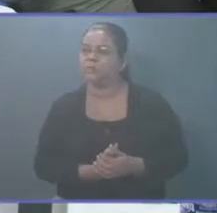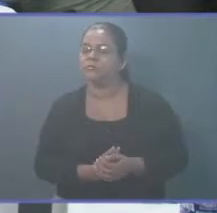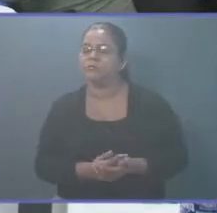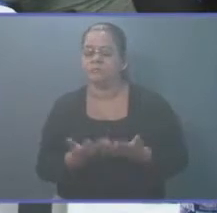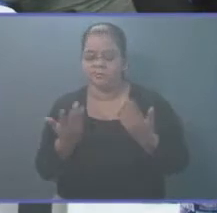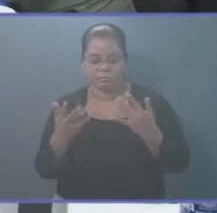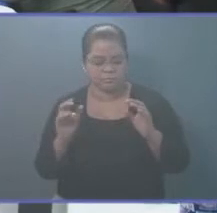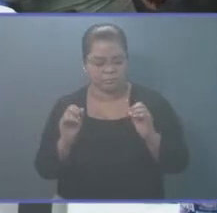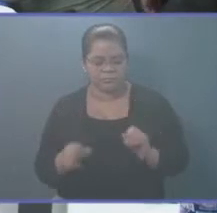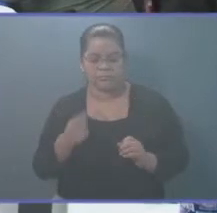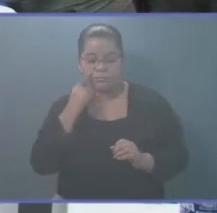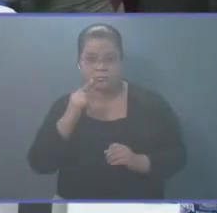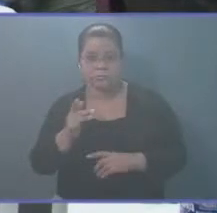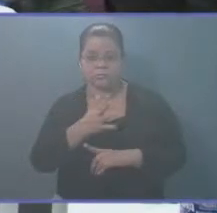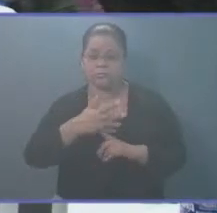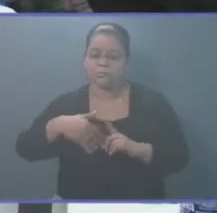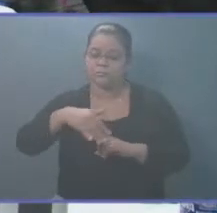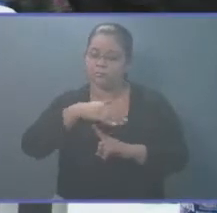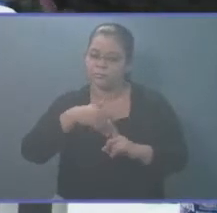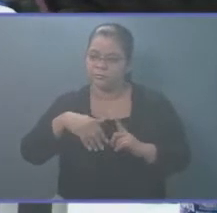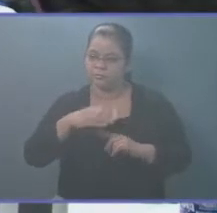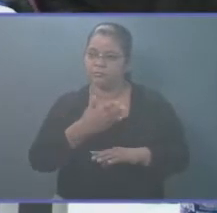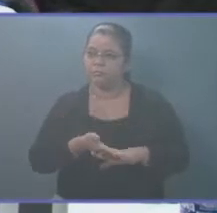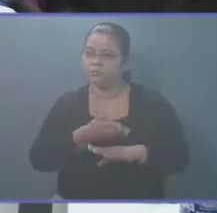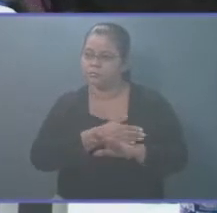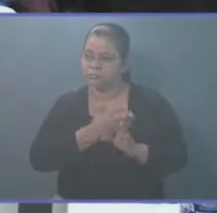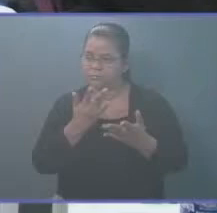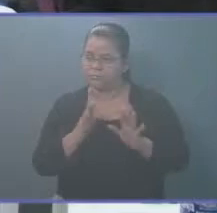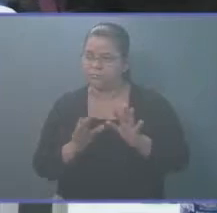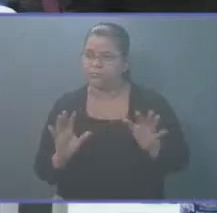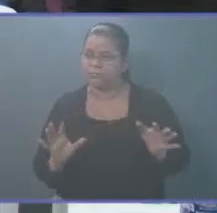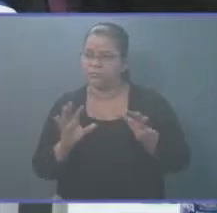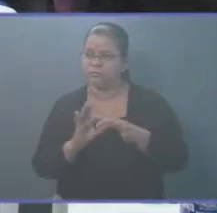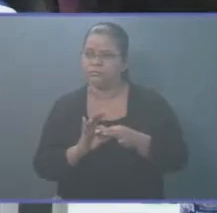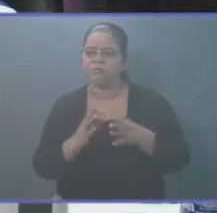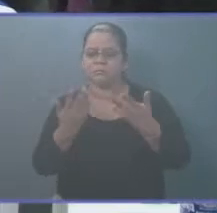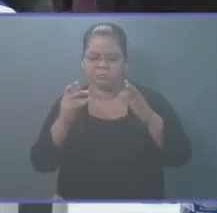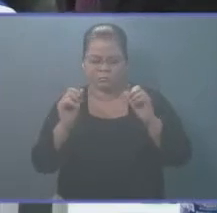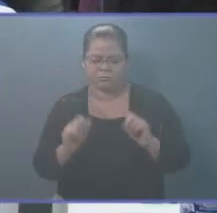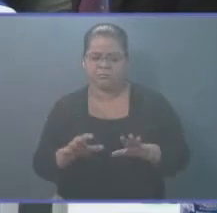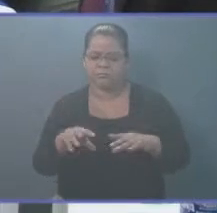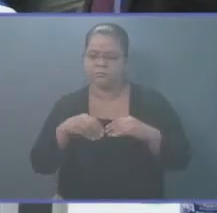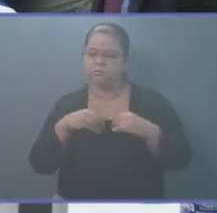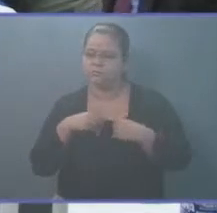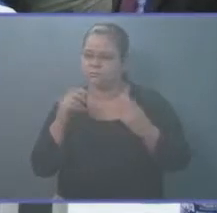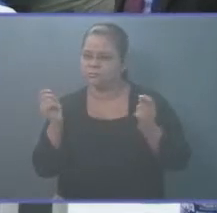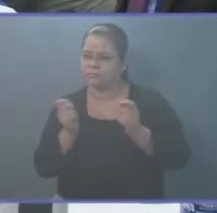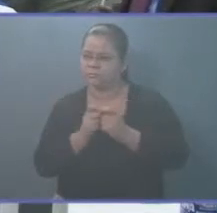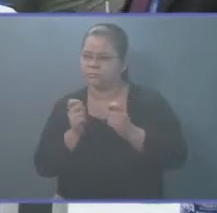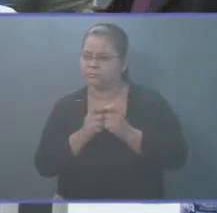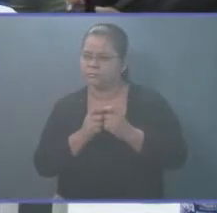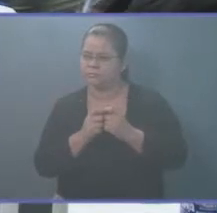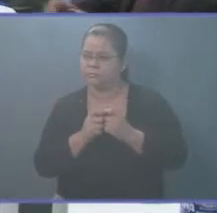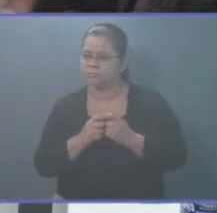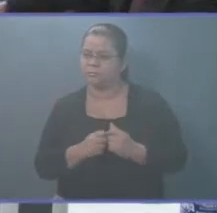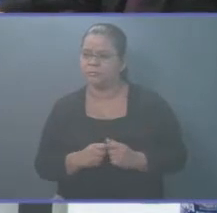una situación relacionada con el hecho delictivo, puede ser perfectamente admitido